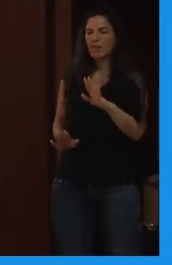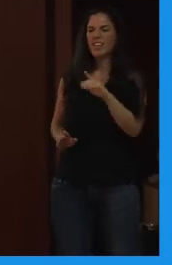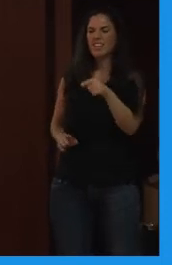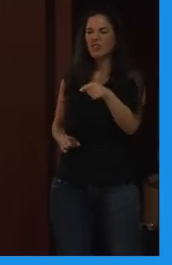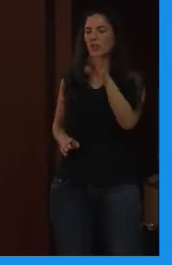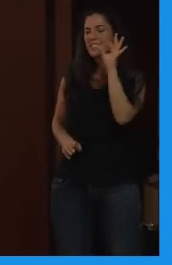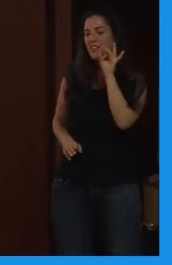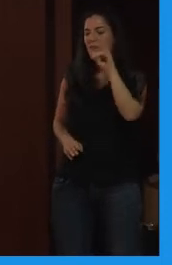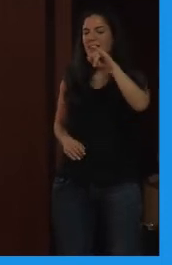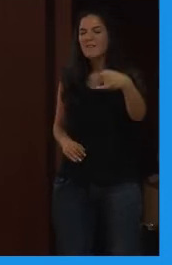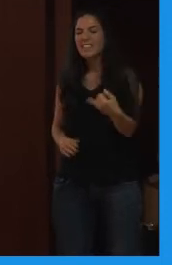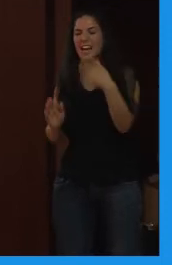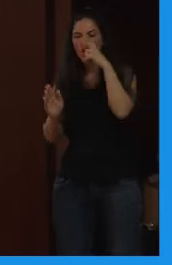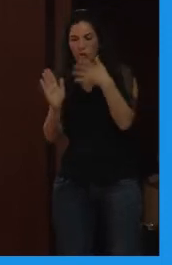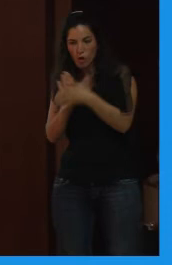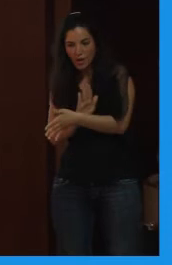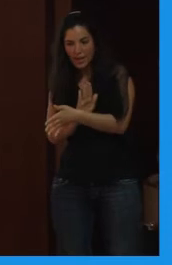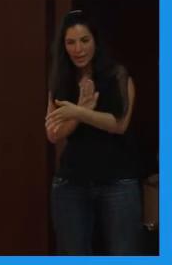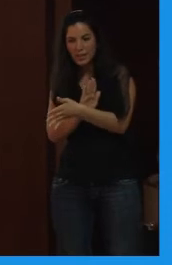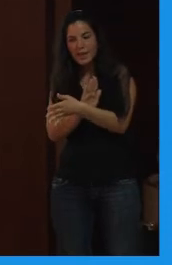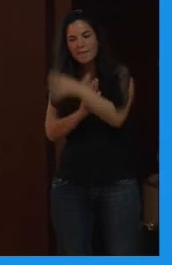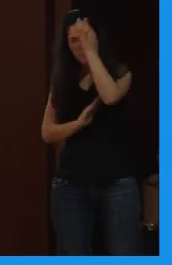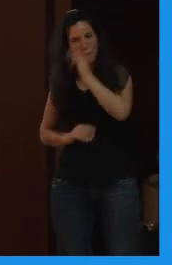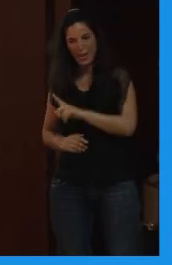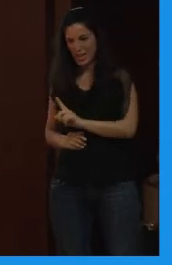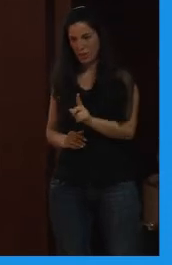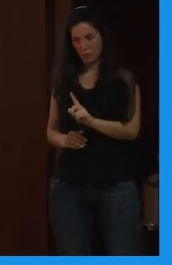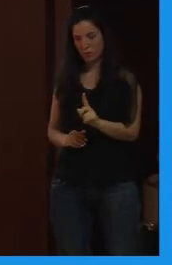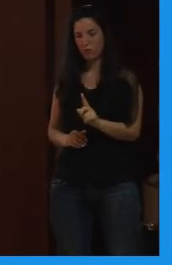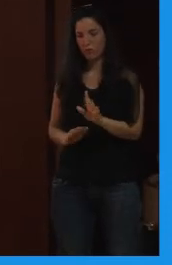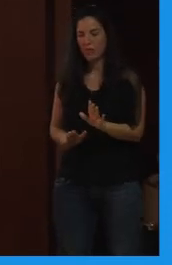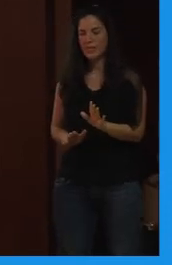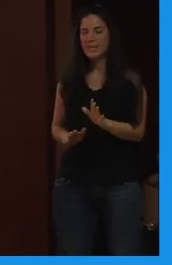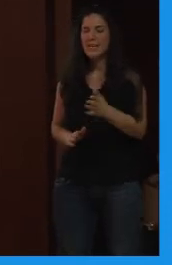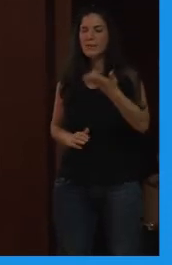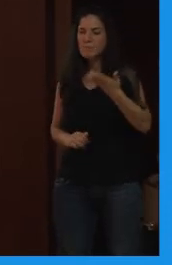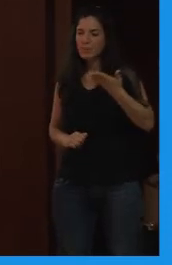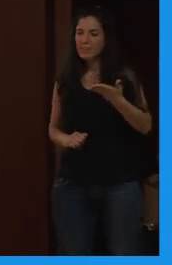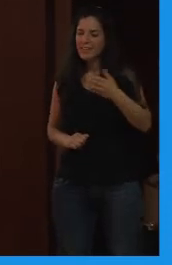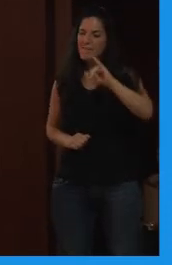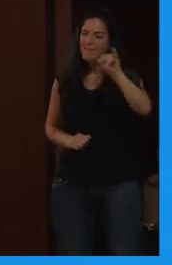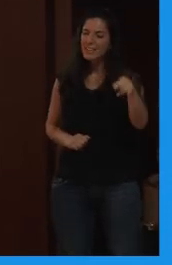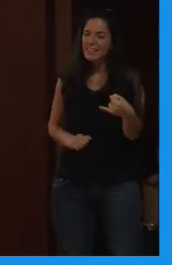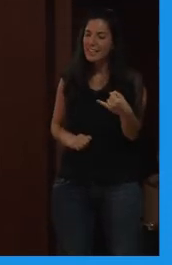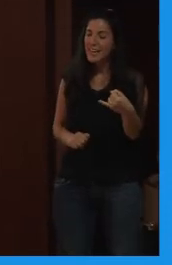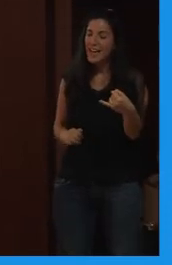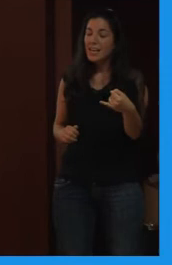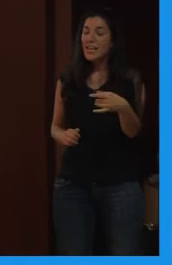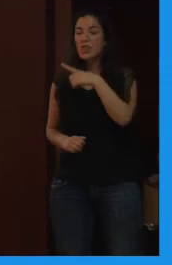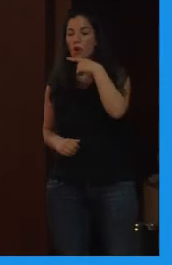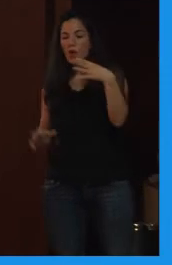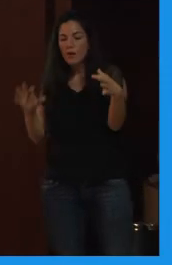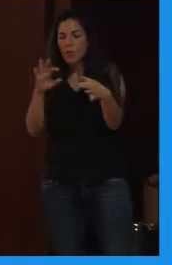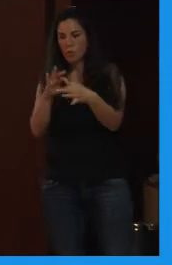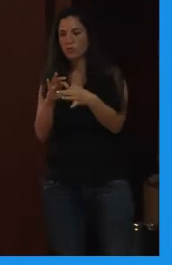con la fibromialgia, y fatiga que no desaparece con el reposo, pero acordaos, la fatiga debe ir acompañada del dolor.